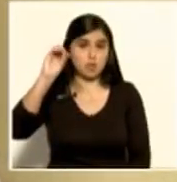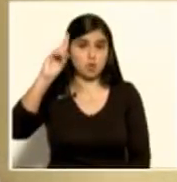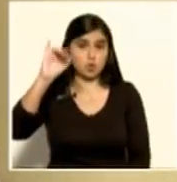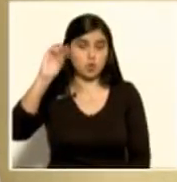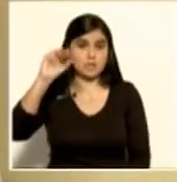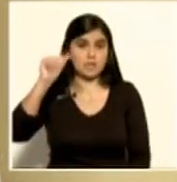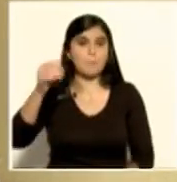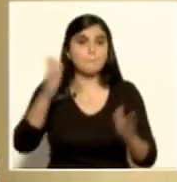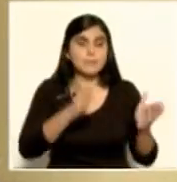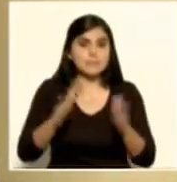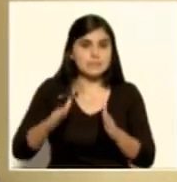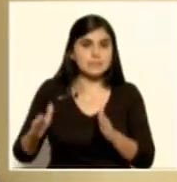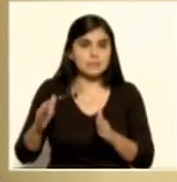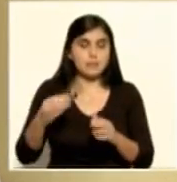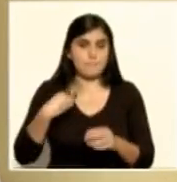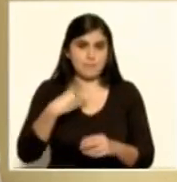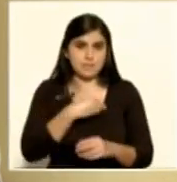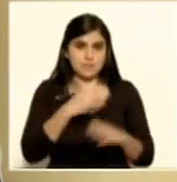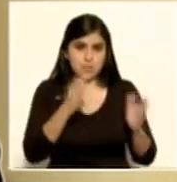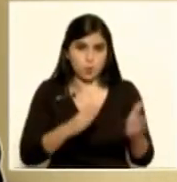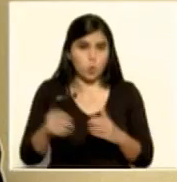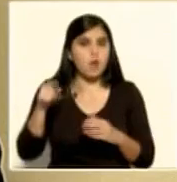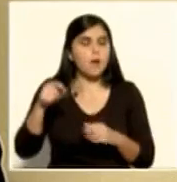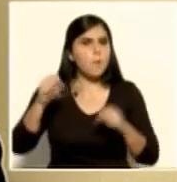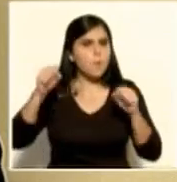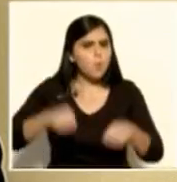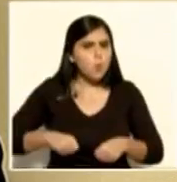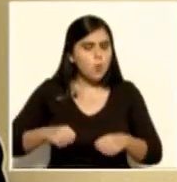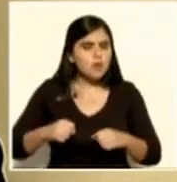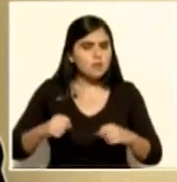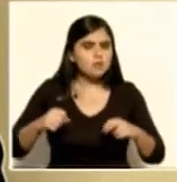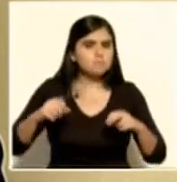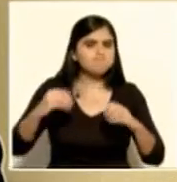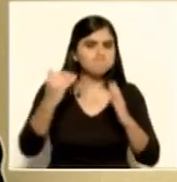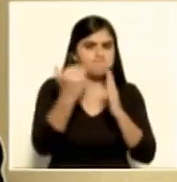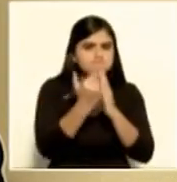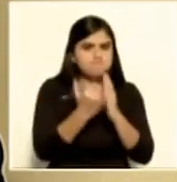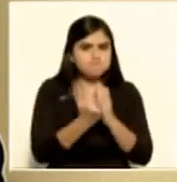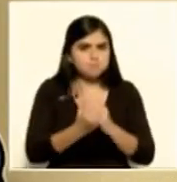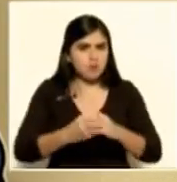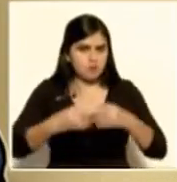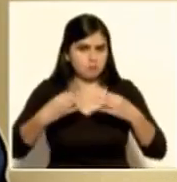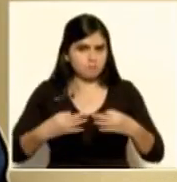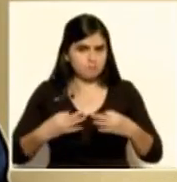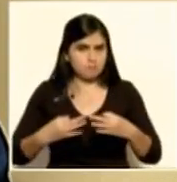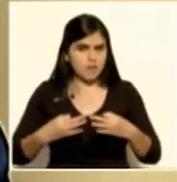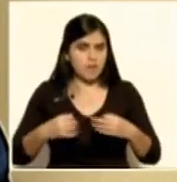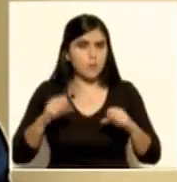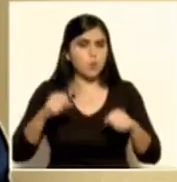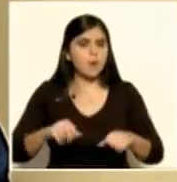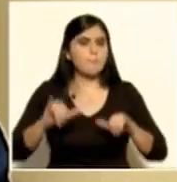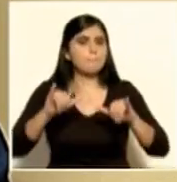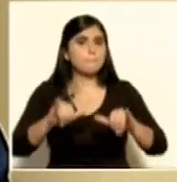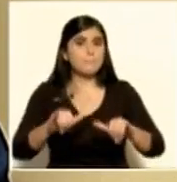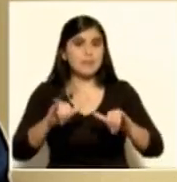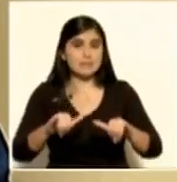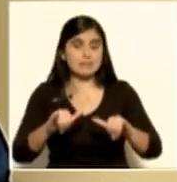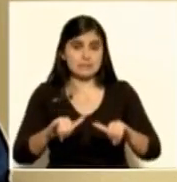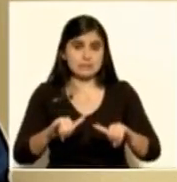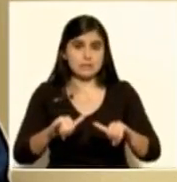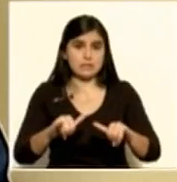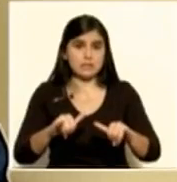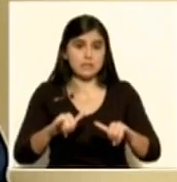instituciones públicas maximicen el teletrabajo y mantengan de manera presencial únicamente aquellos